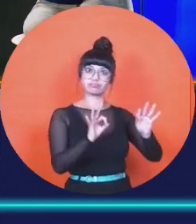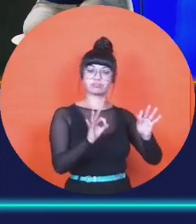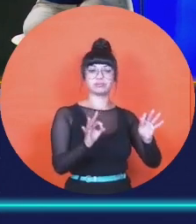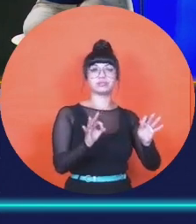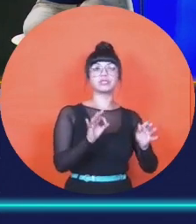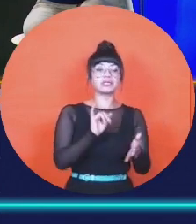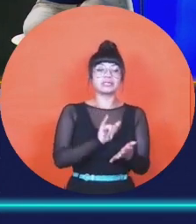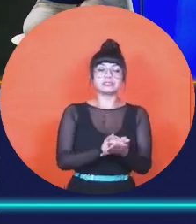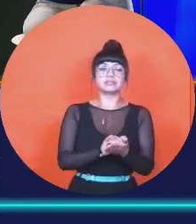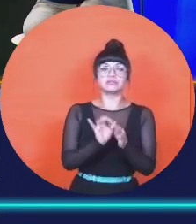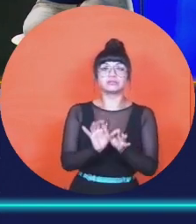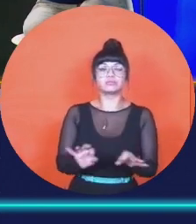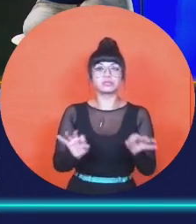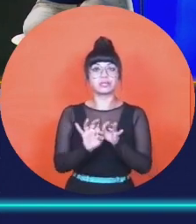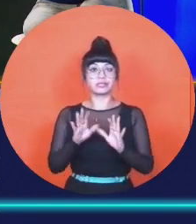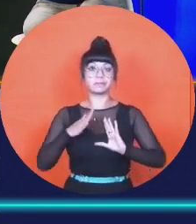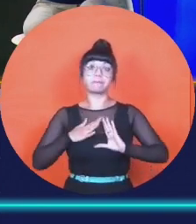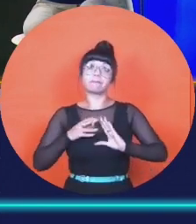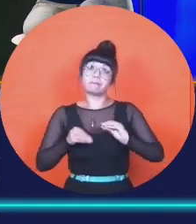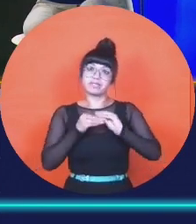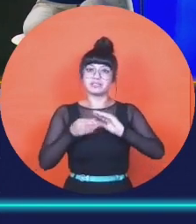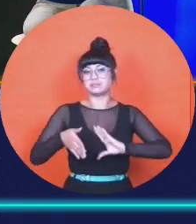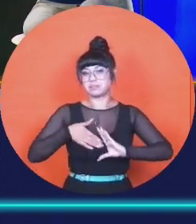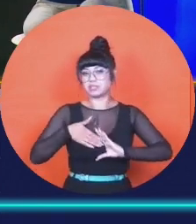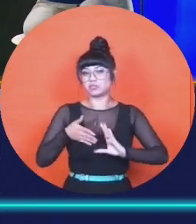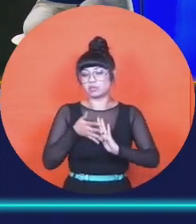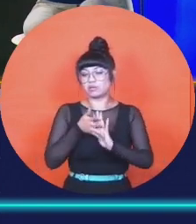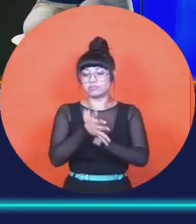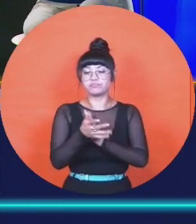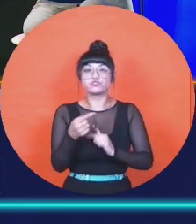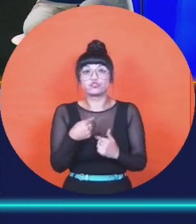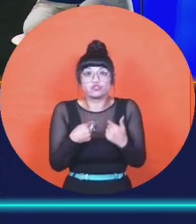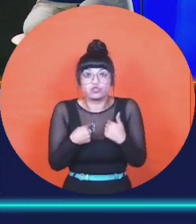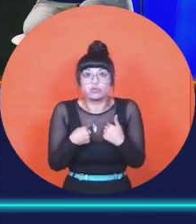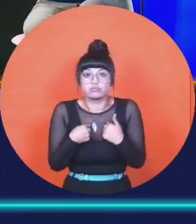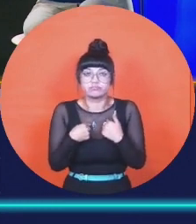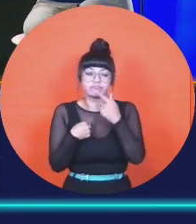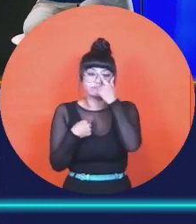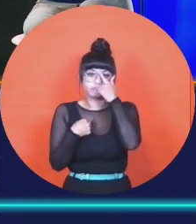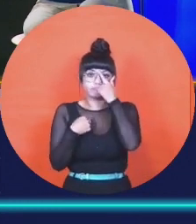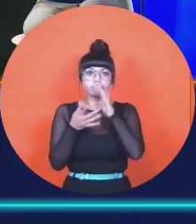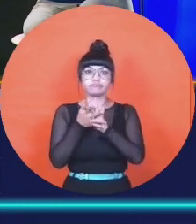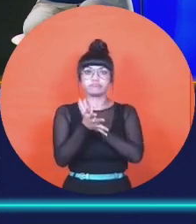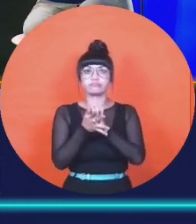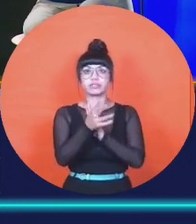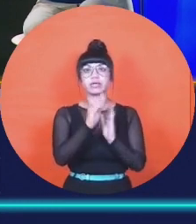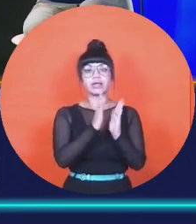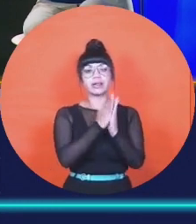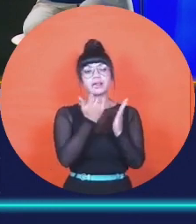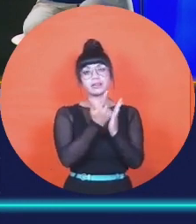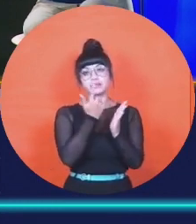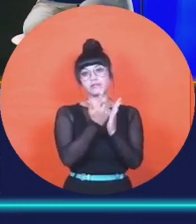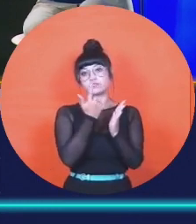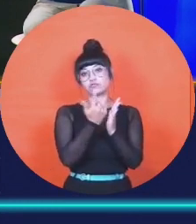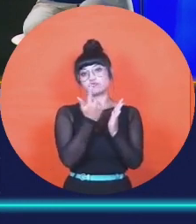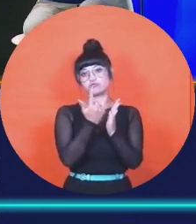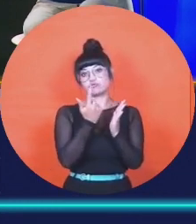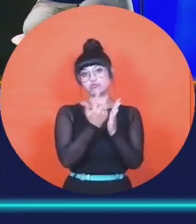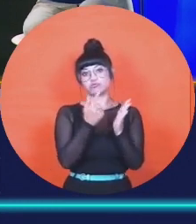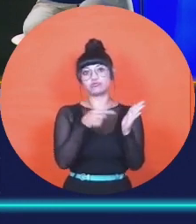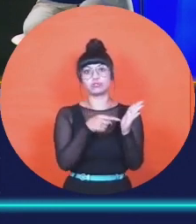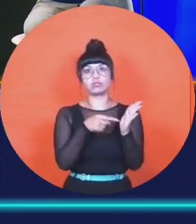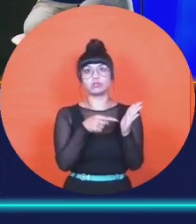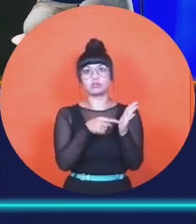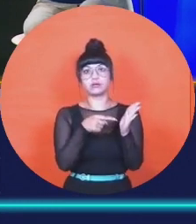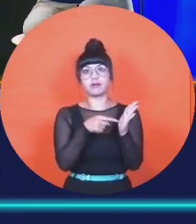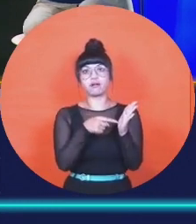Y digamos, a modo personal, yo tengo que decir que los libros siempre han sido como un